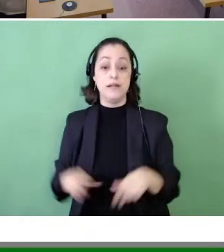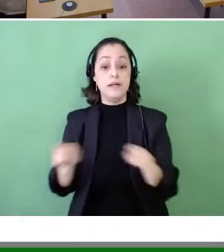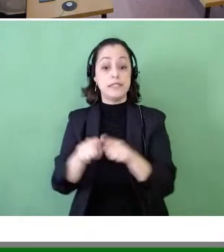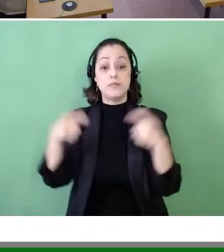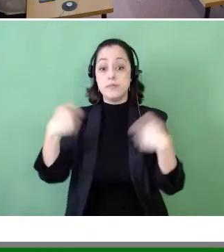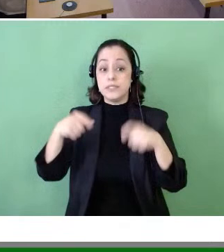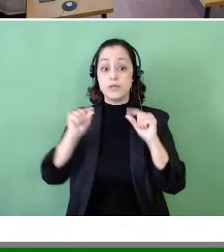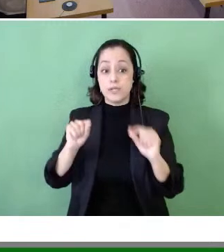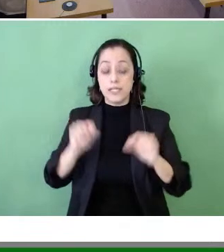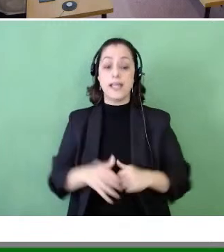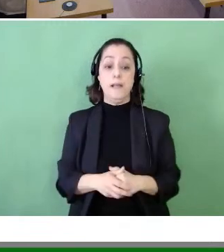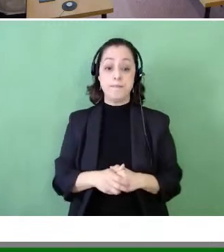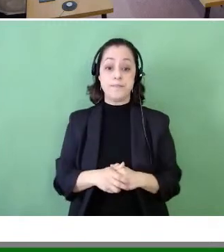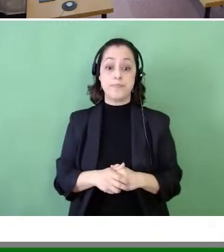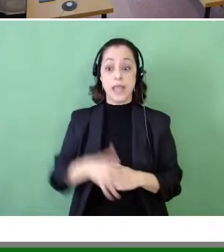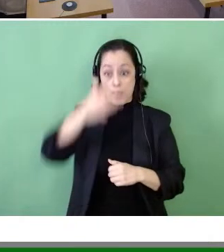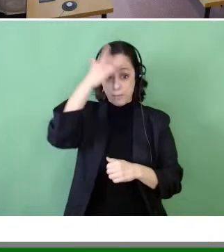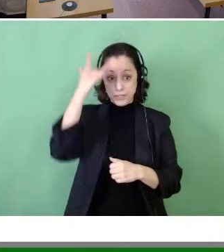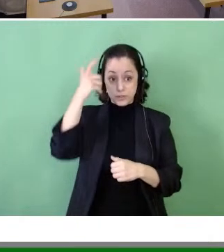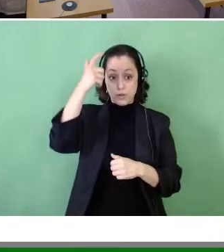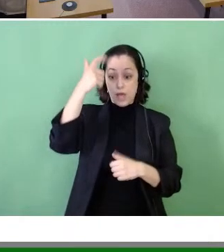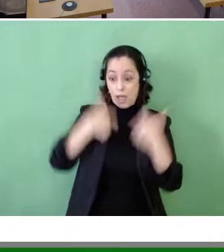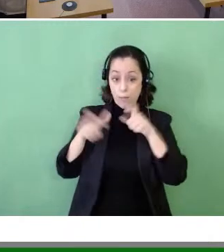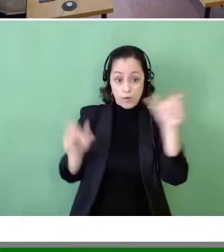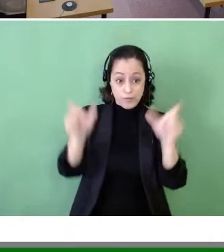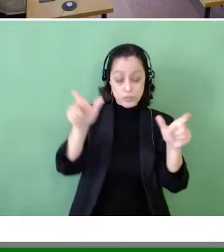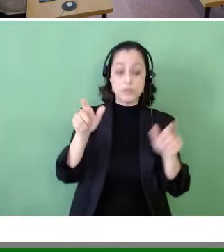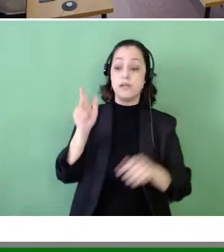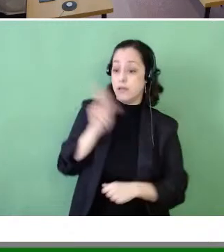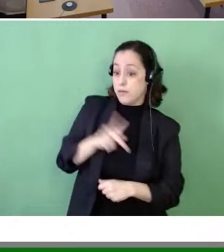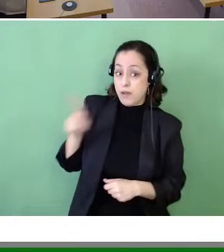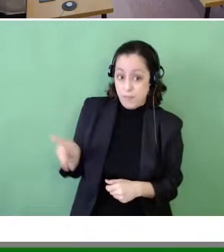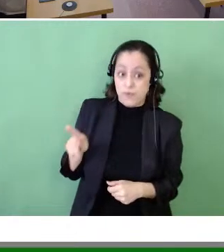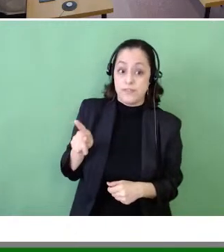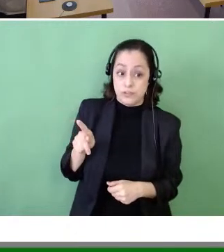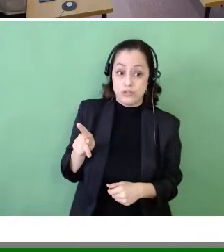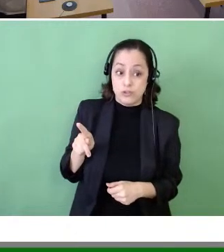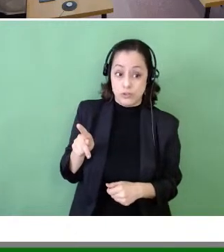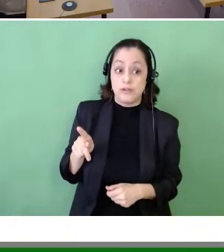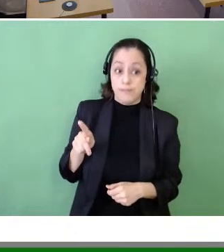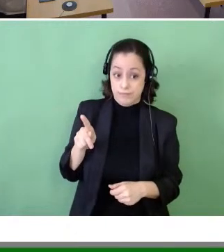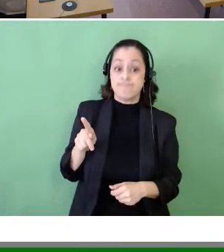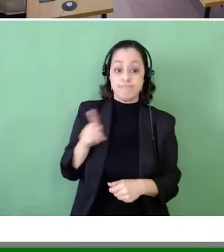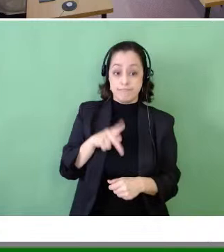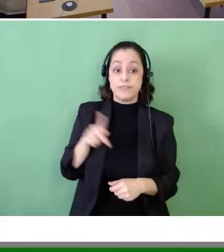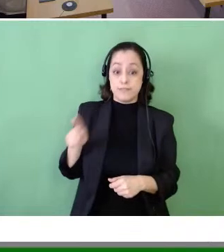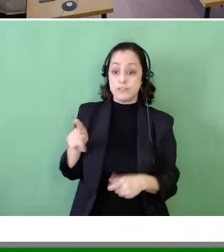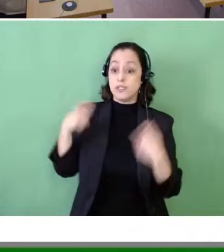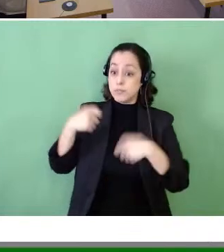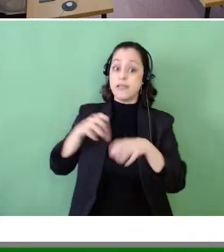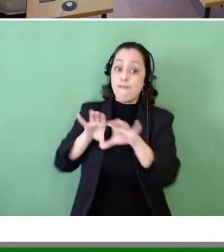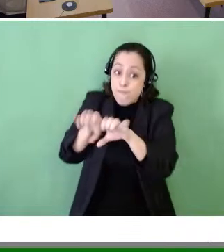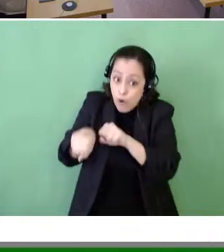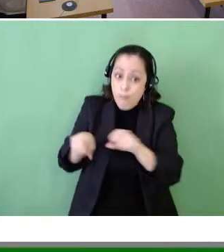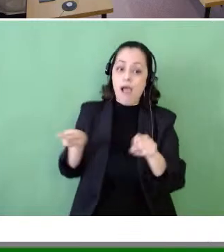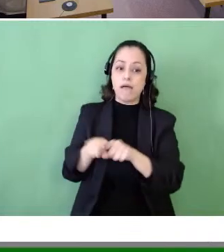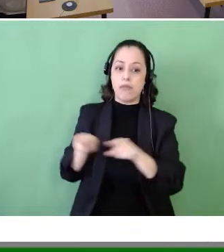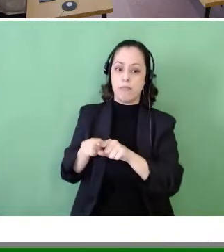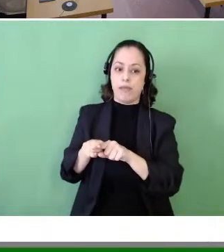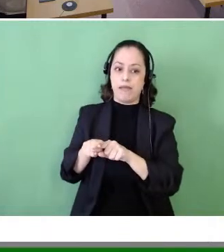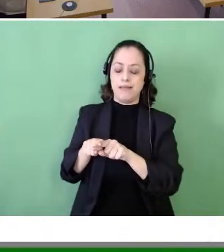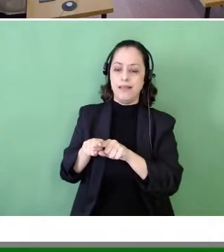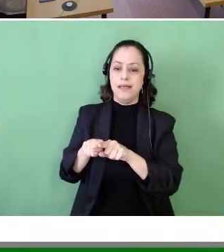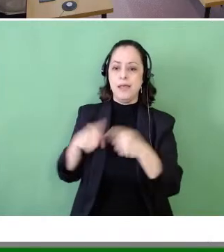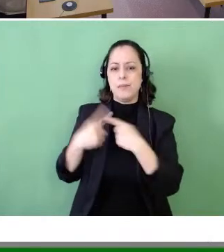los formadores, porque los cursos fueron creados hace poco tiempo, en 2006, 2008,